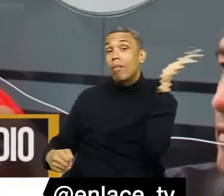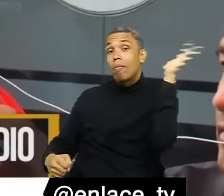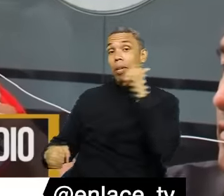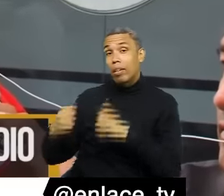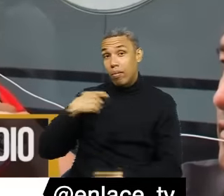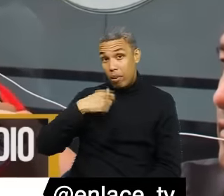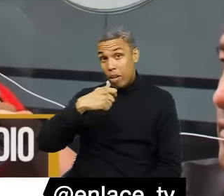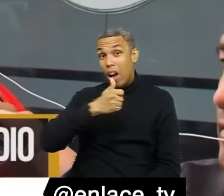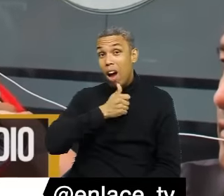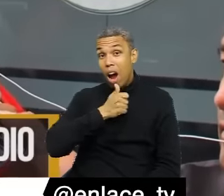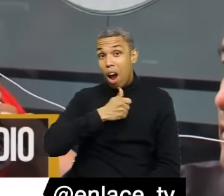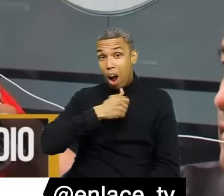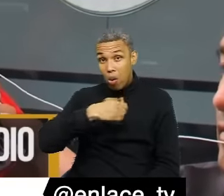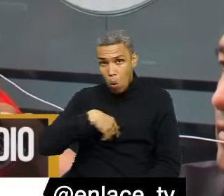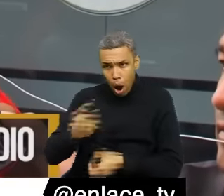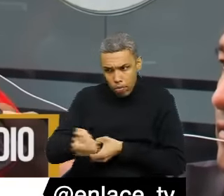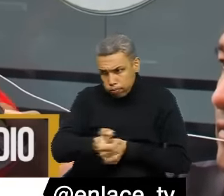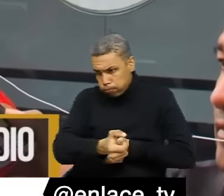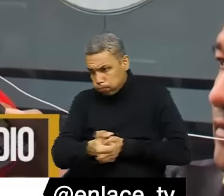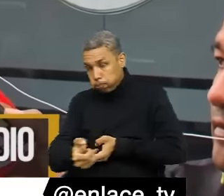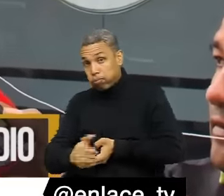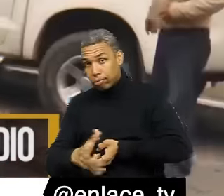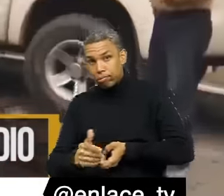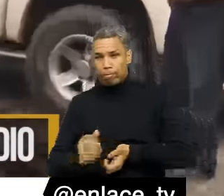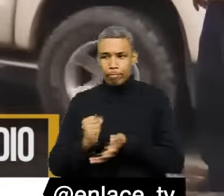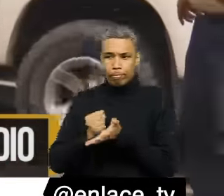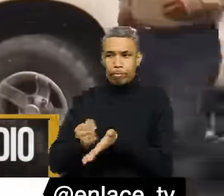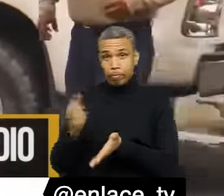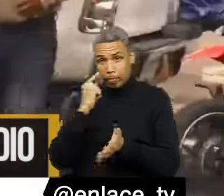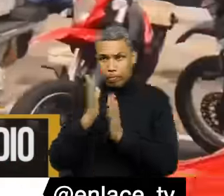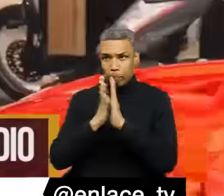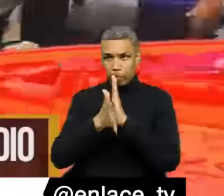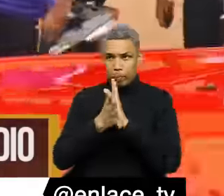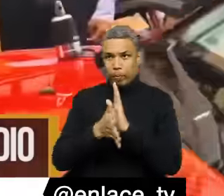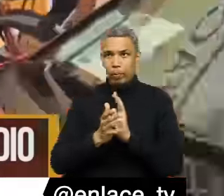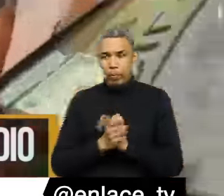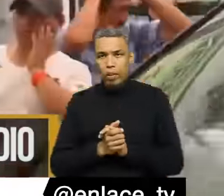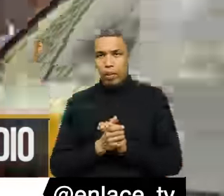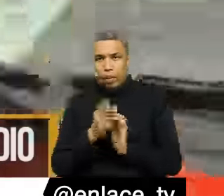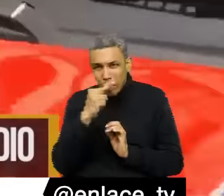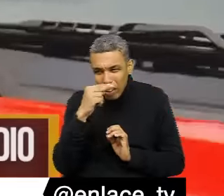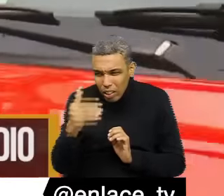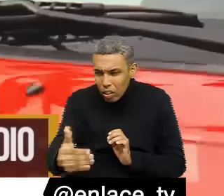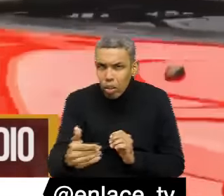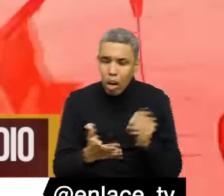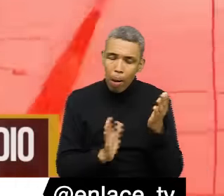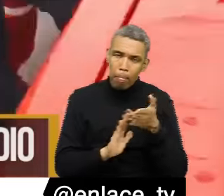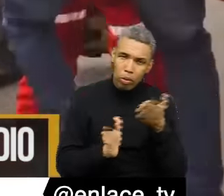Afortunadamente, con quemaduras de primero y segundo grado, a un menor, a un bebé,